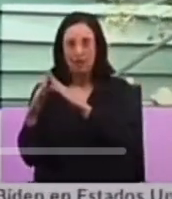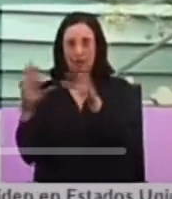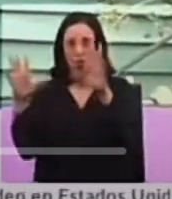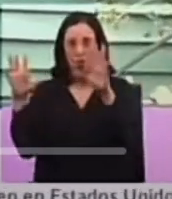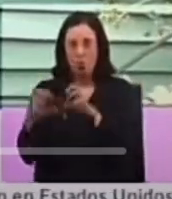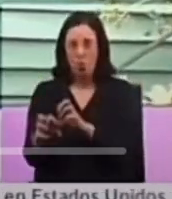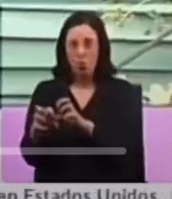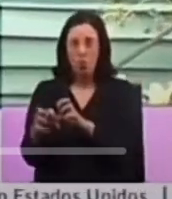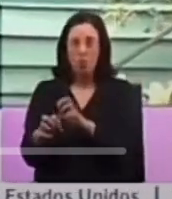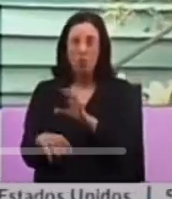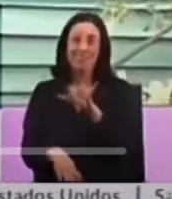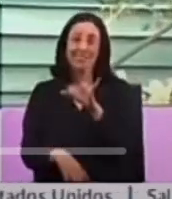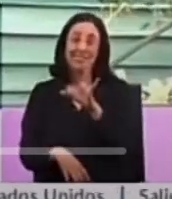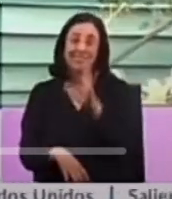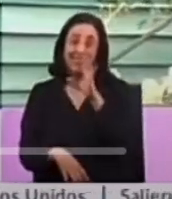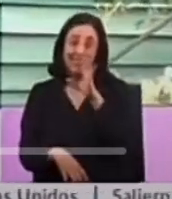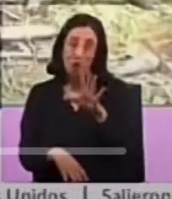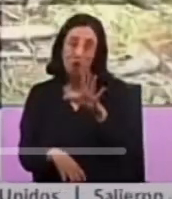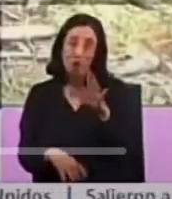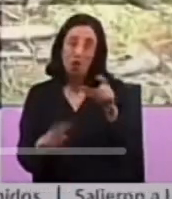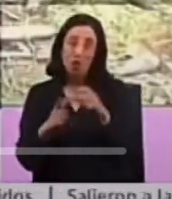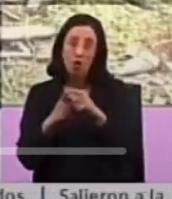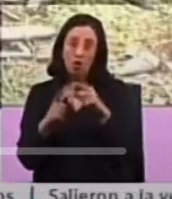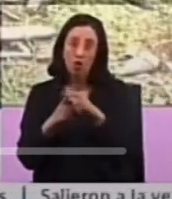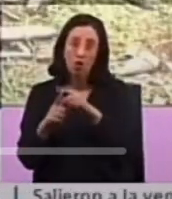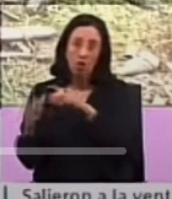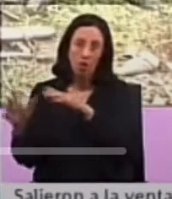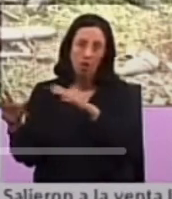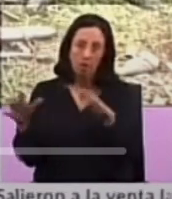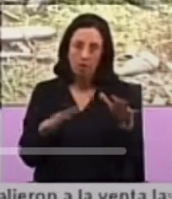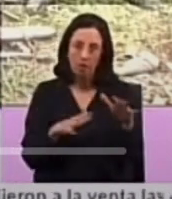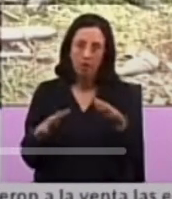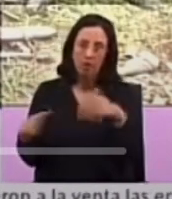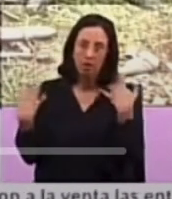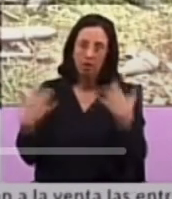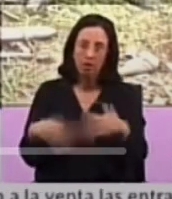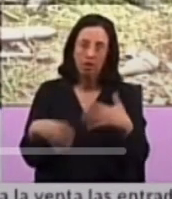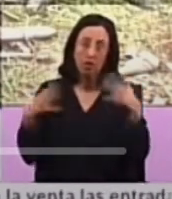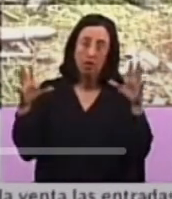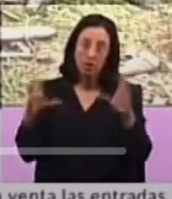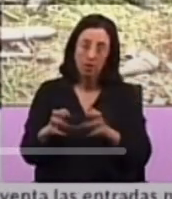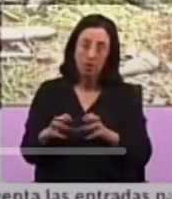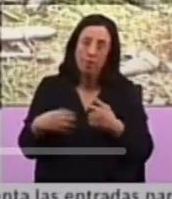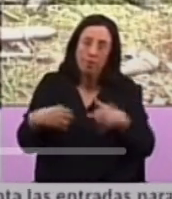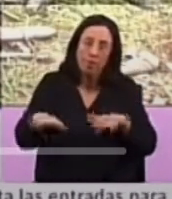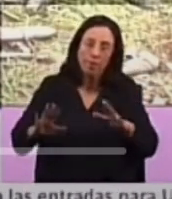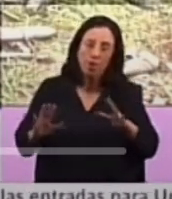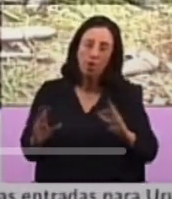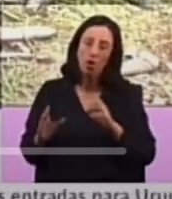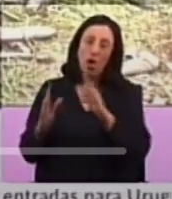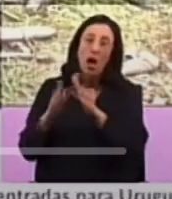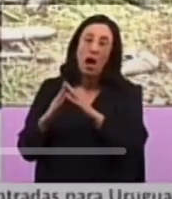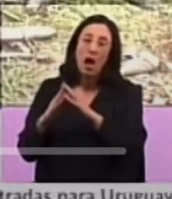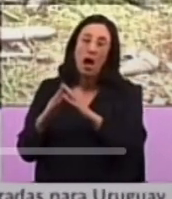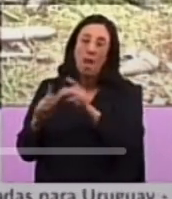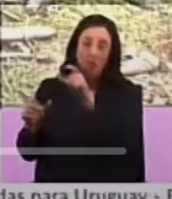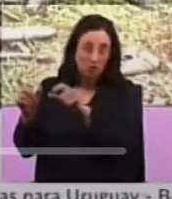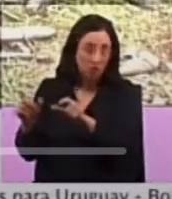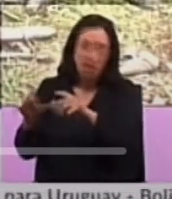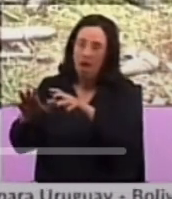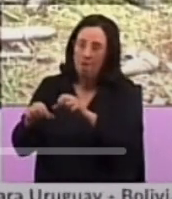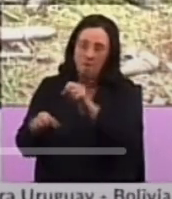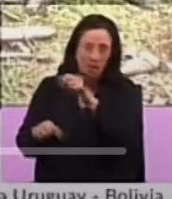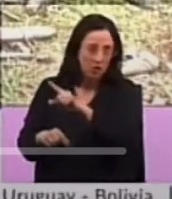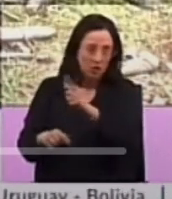unos $5.000 aproximadamente. Felizmente, los propietarios de la casa no estaban en el